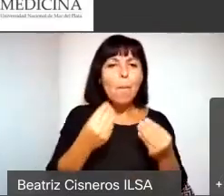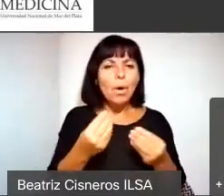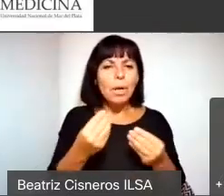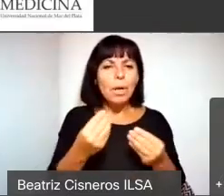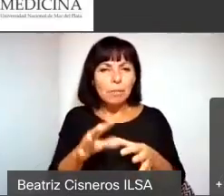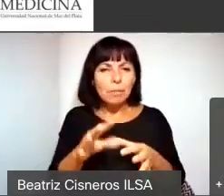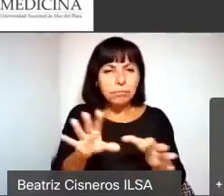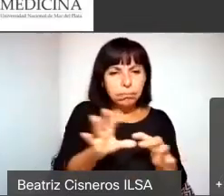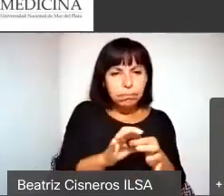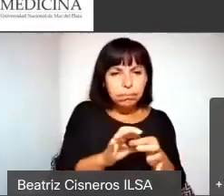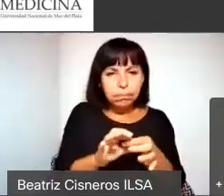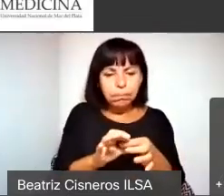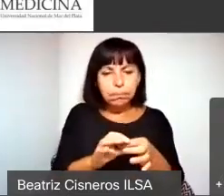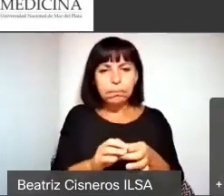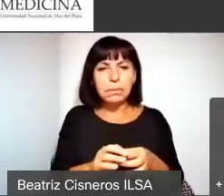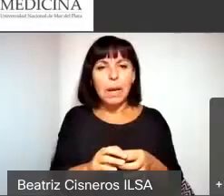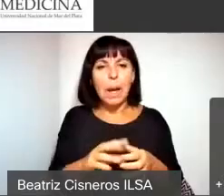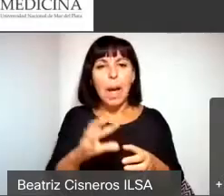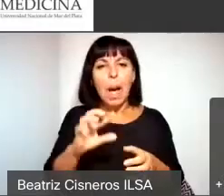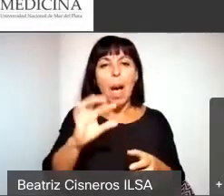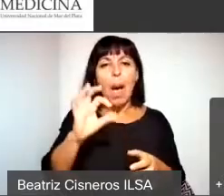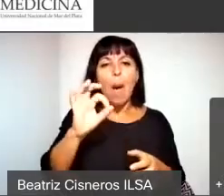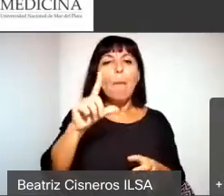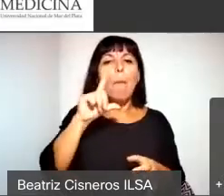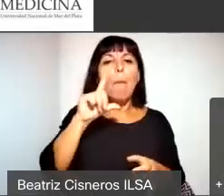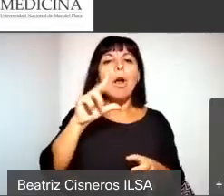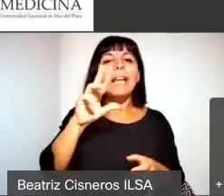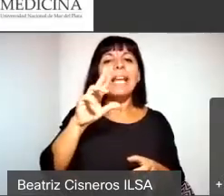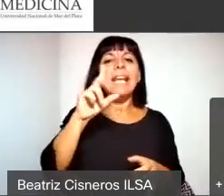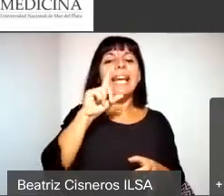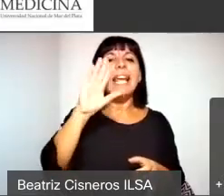Y bueno, los polirribosomas son estructuras que toman